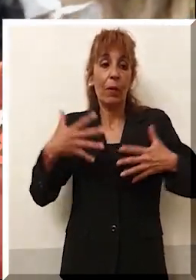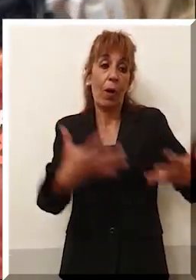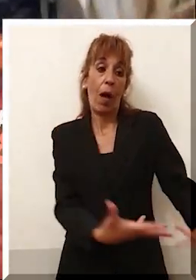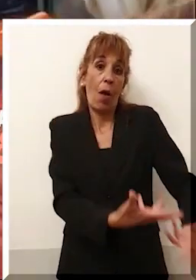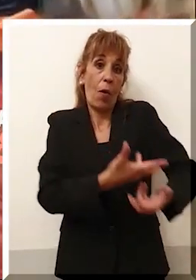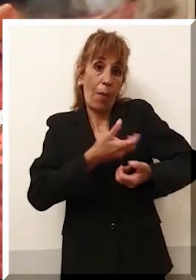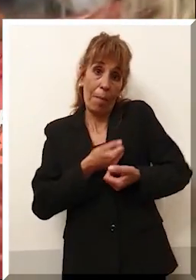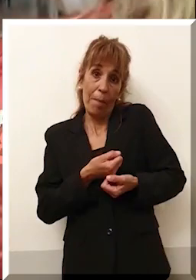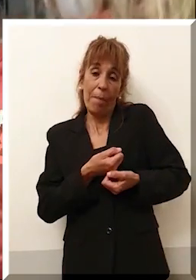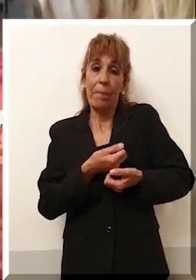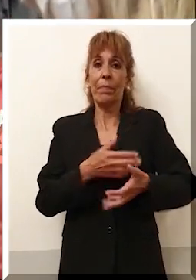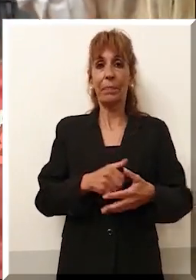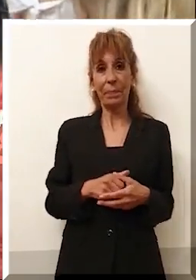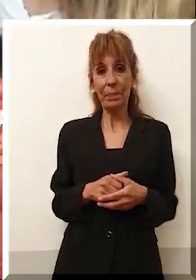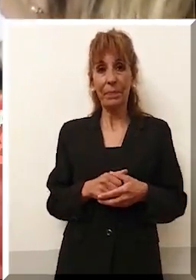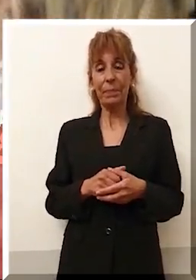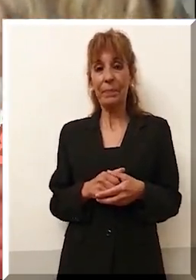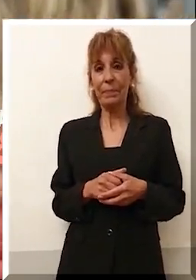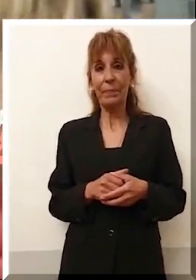Teneme la llave.